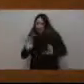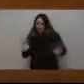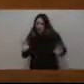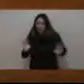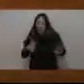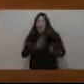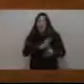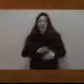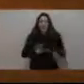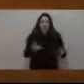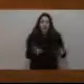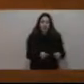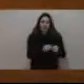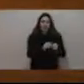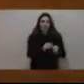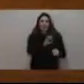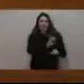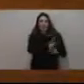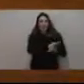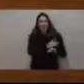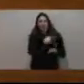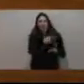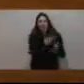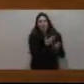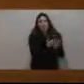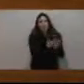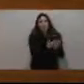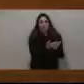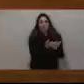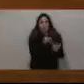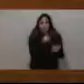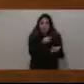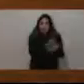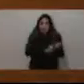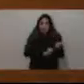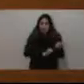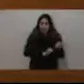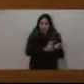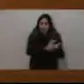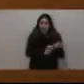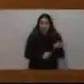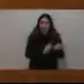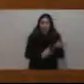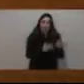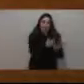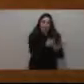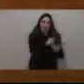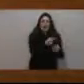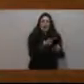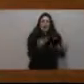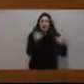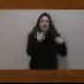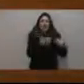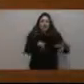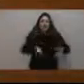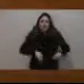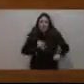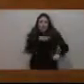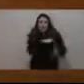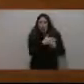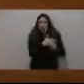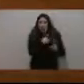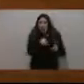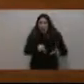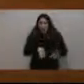denos la información al respecto requerida, se la pediremos por escrito, de hecho ya lo hemos pedido parte, y depuren responsabilidades porque esta situación es insostenible.